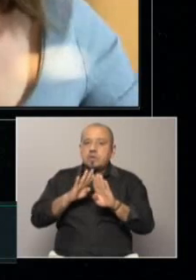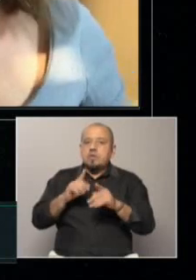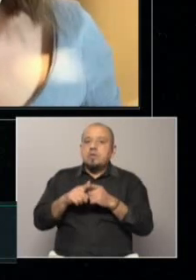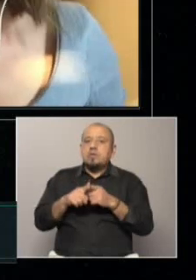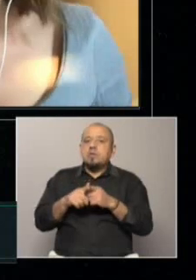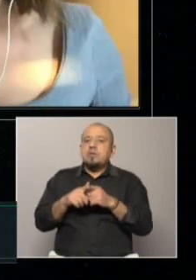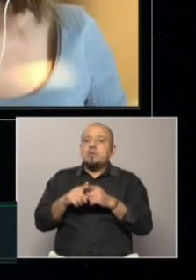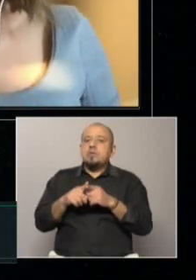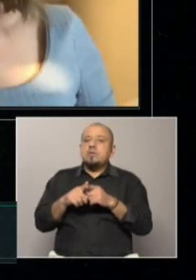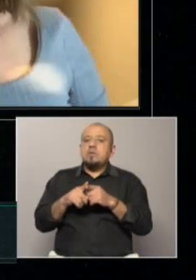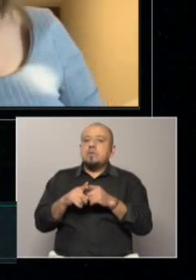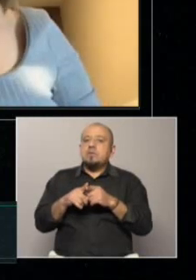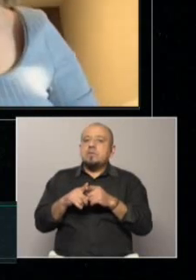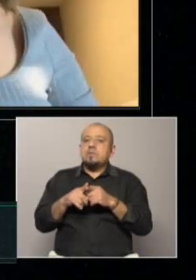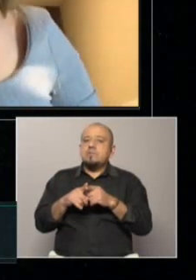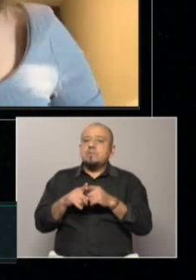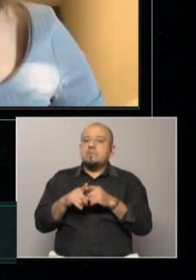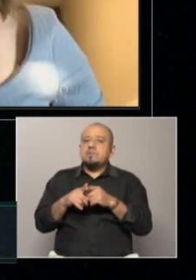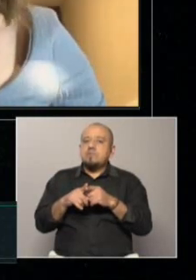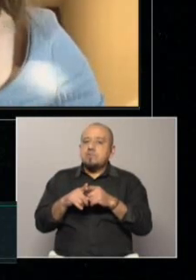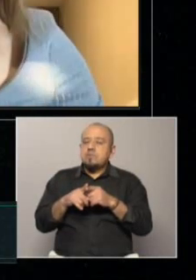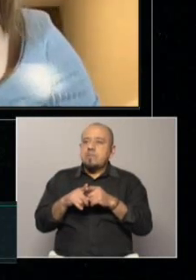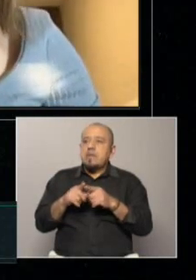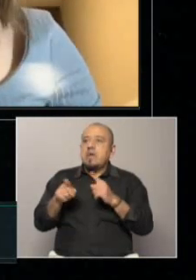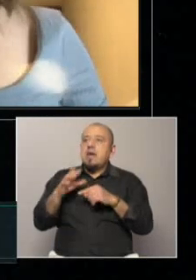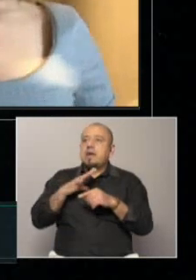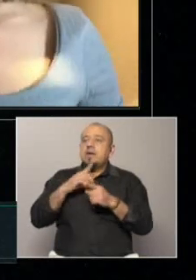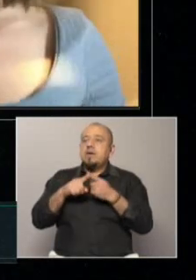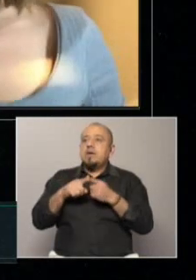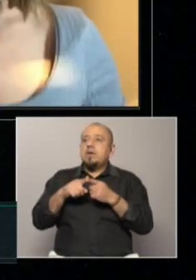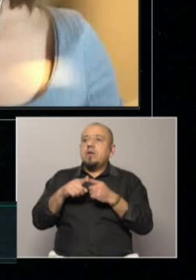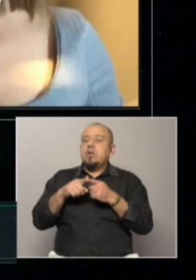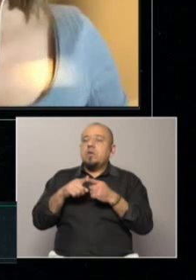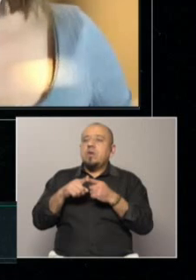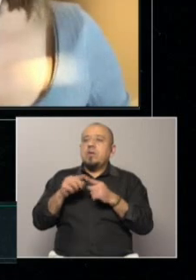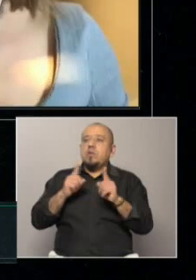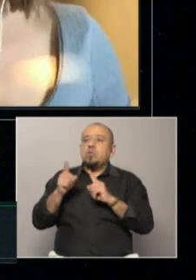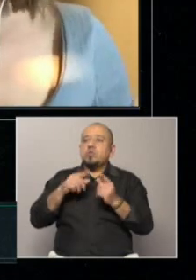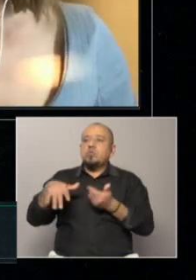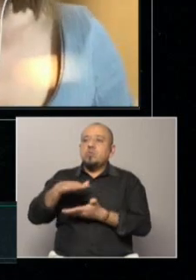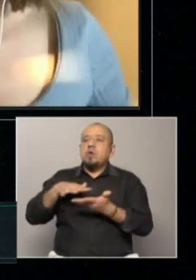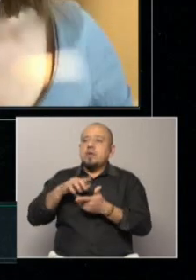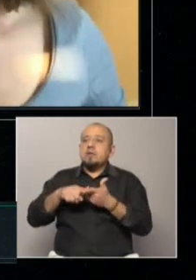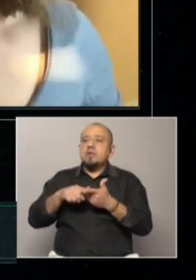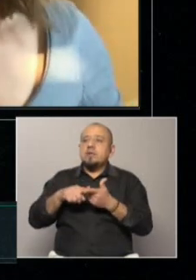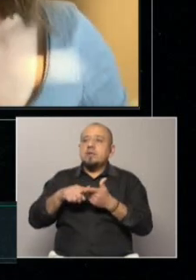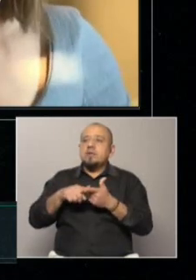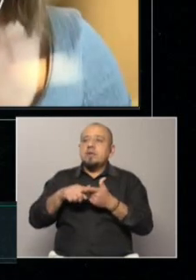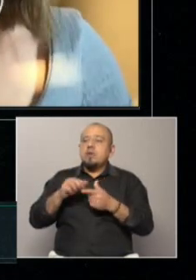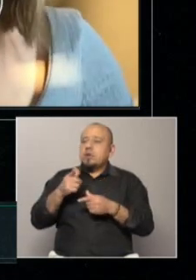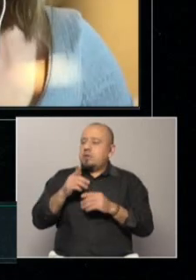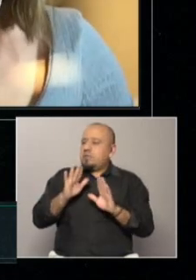algunos lugares más de mayor afluencia de gente, se empezó a implementar, aunque no esté